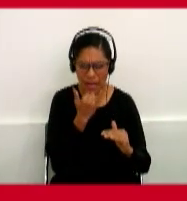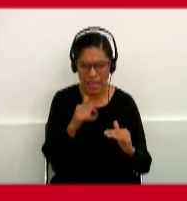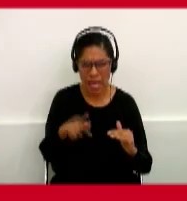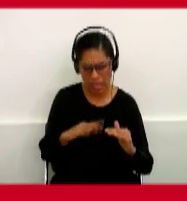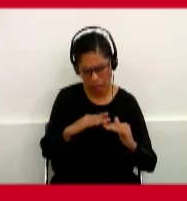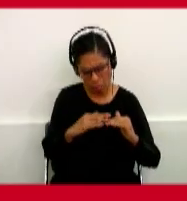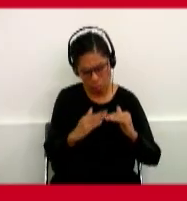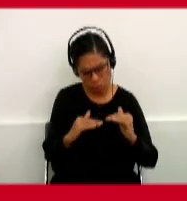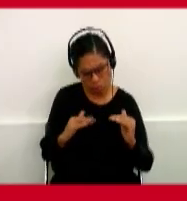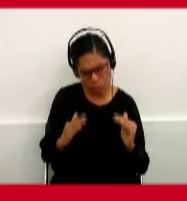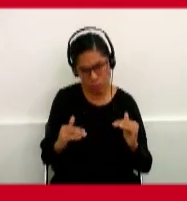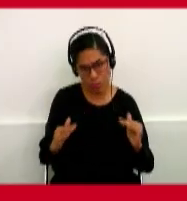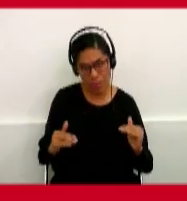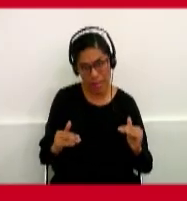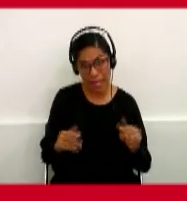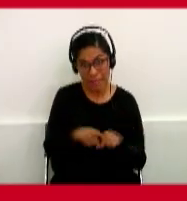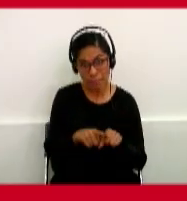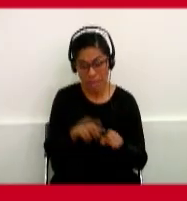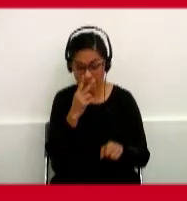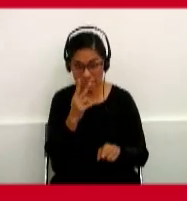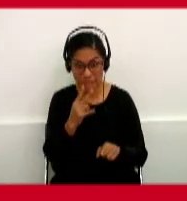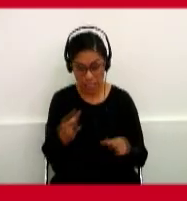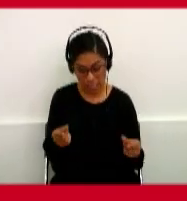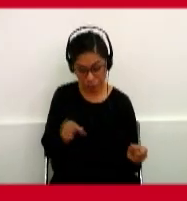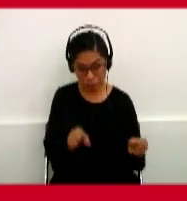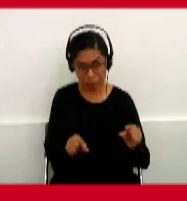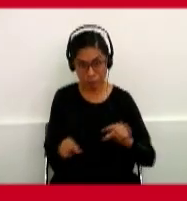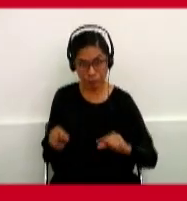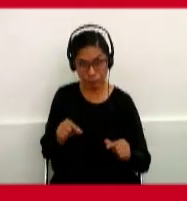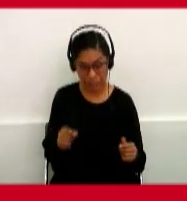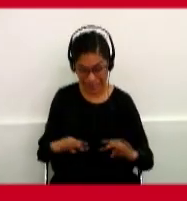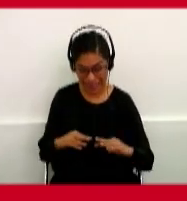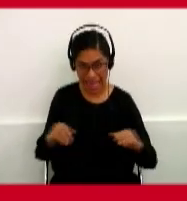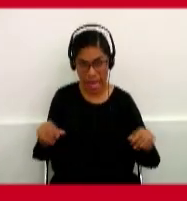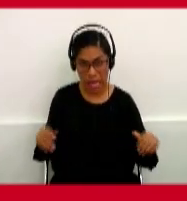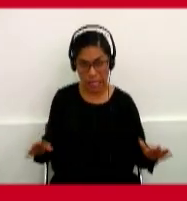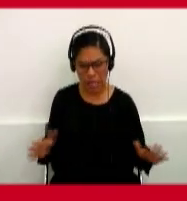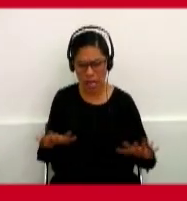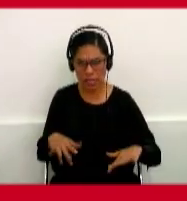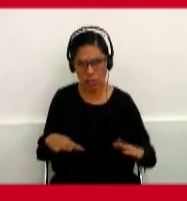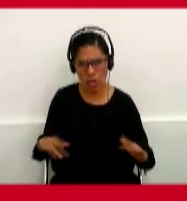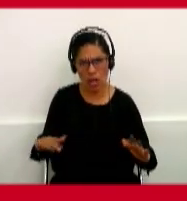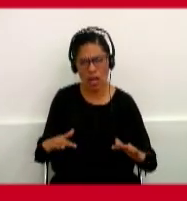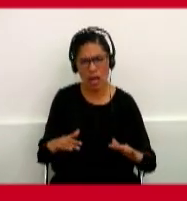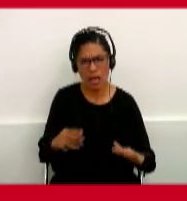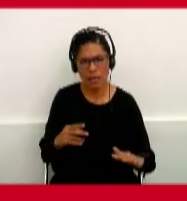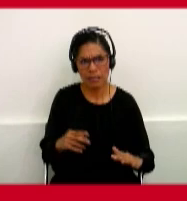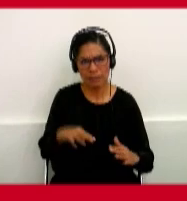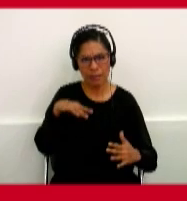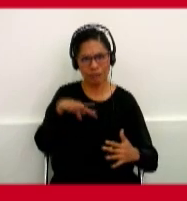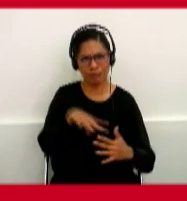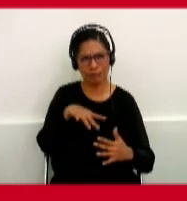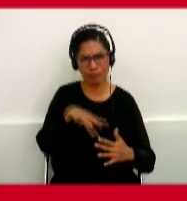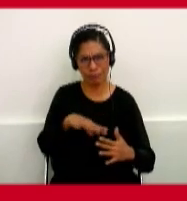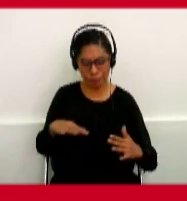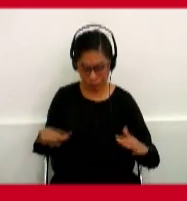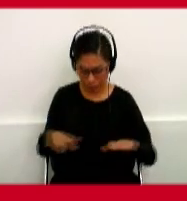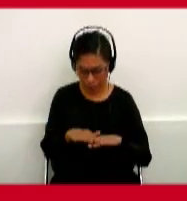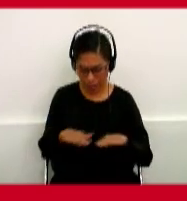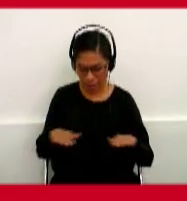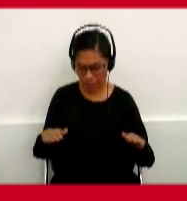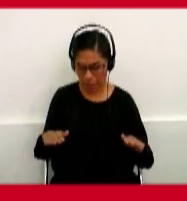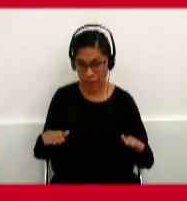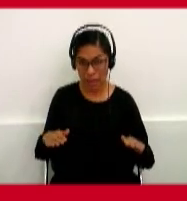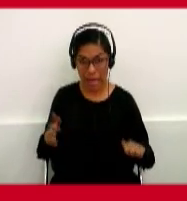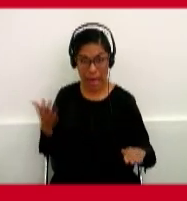también geotecnia forense. También lo que se hace es, ¿no? Estudiar mucho las superficies de falla que han